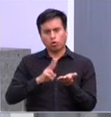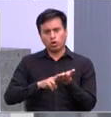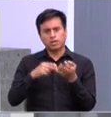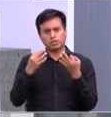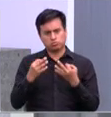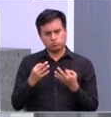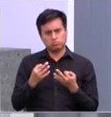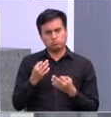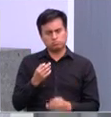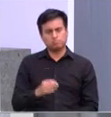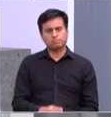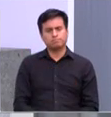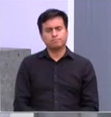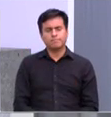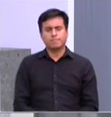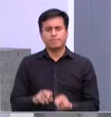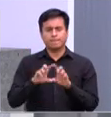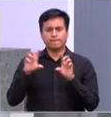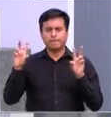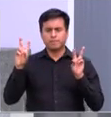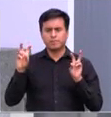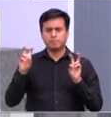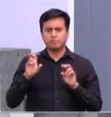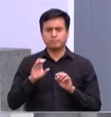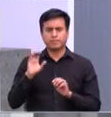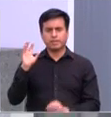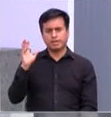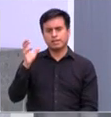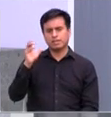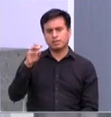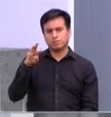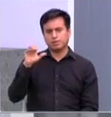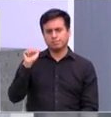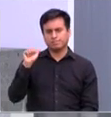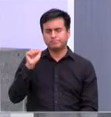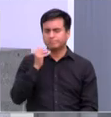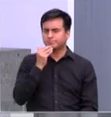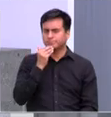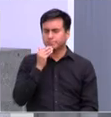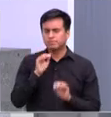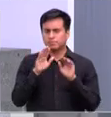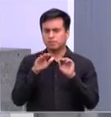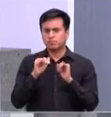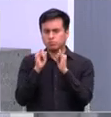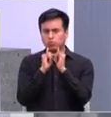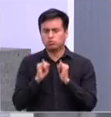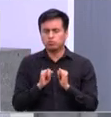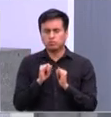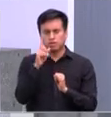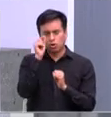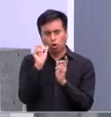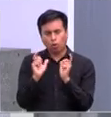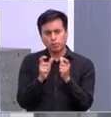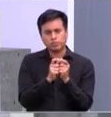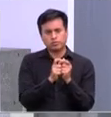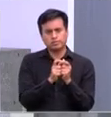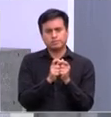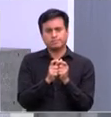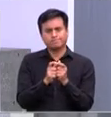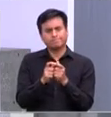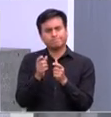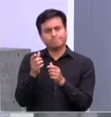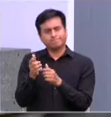concretos bajo el lema del clima. Del mismo modo, se han creado comisiones para el